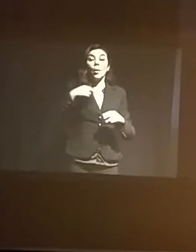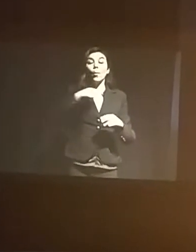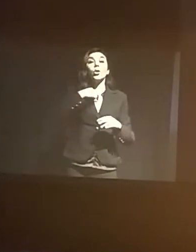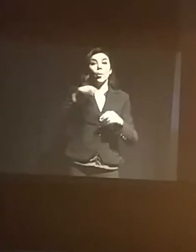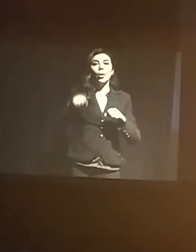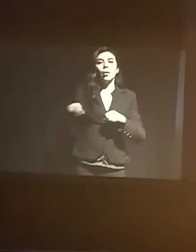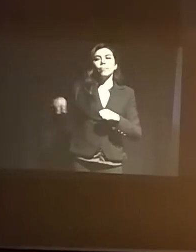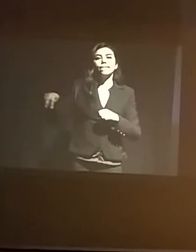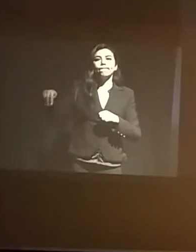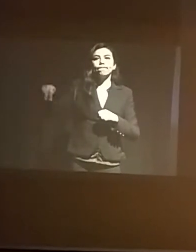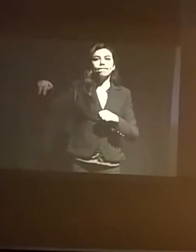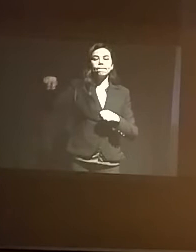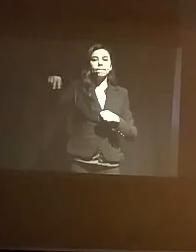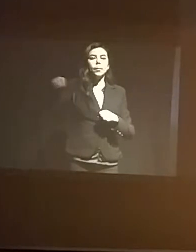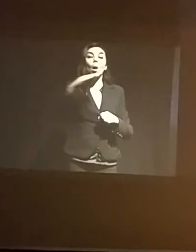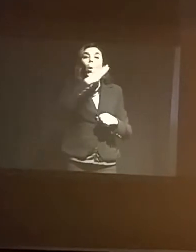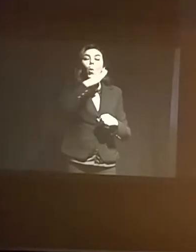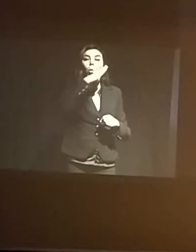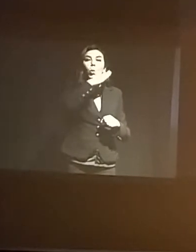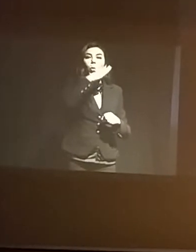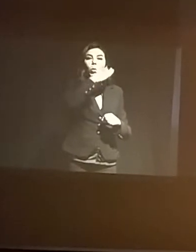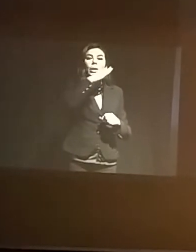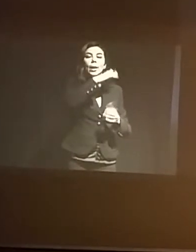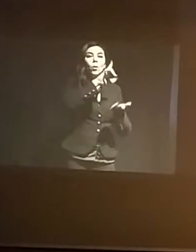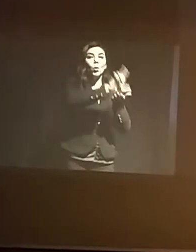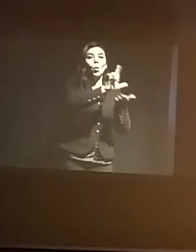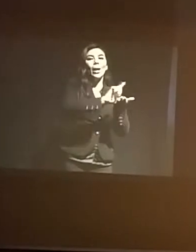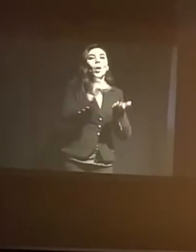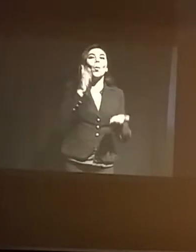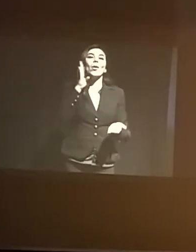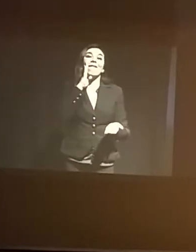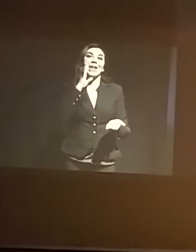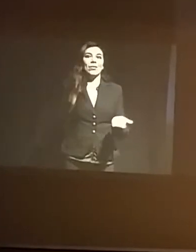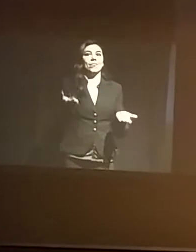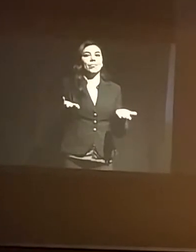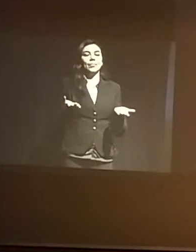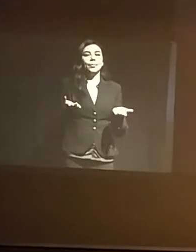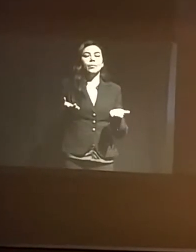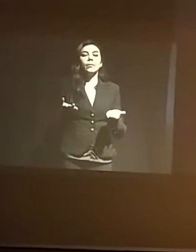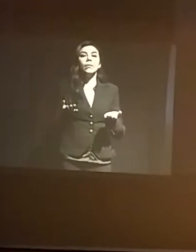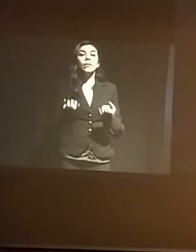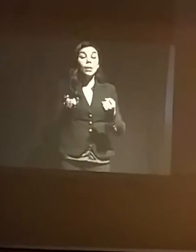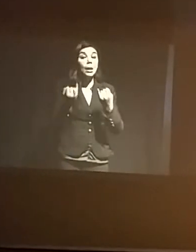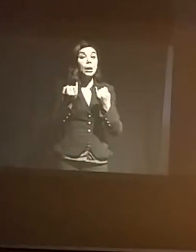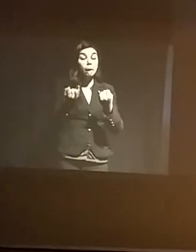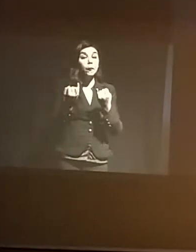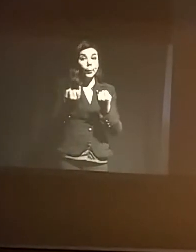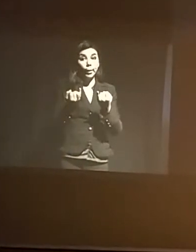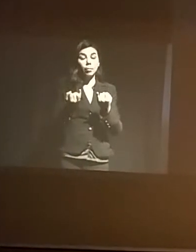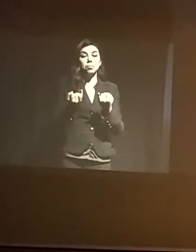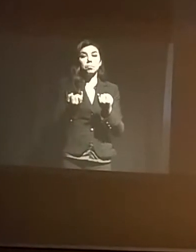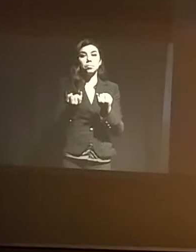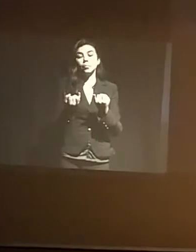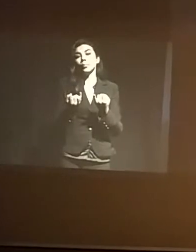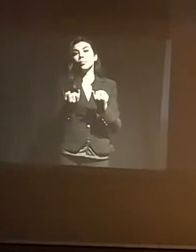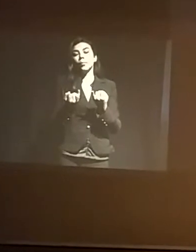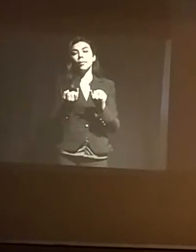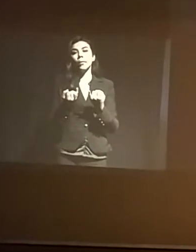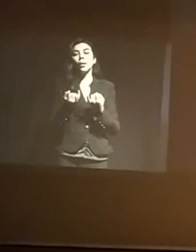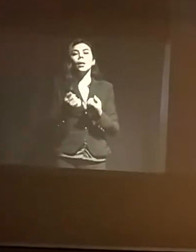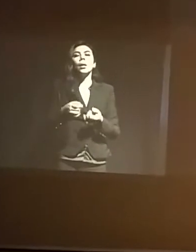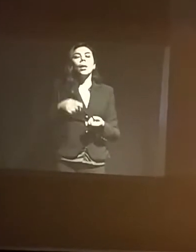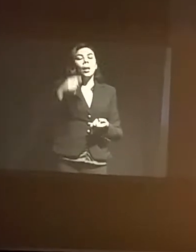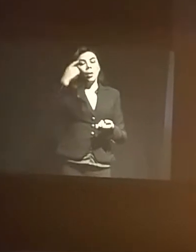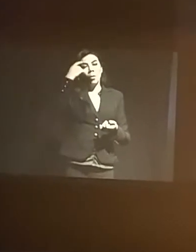urbano, usar un recinto tan esencial como el baño, y el informar, y aparece ahí un icono asociado al baño, pero